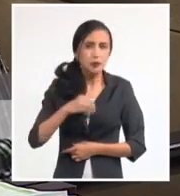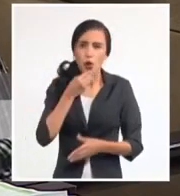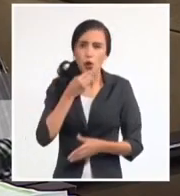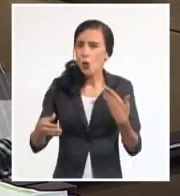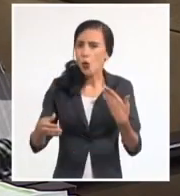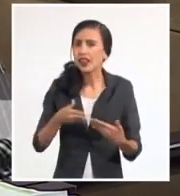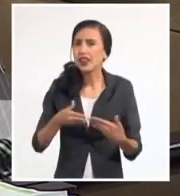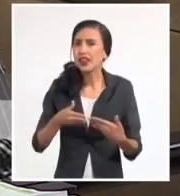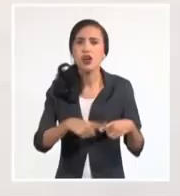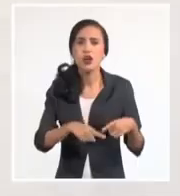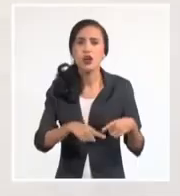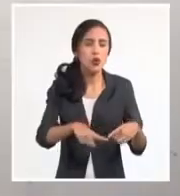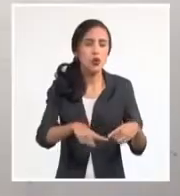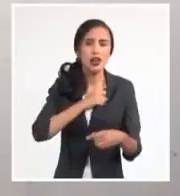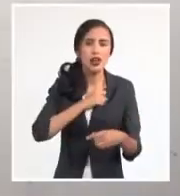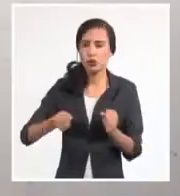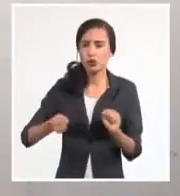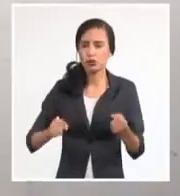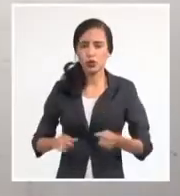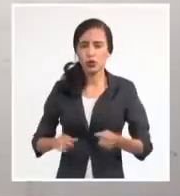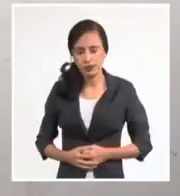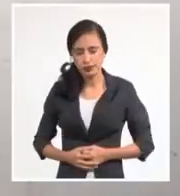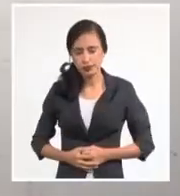intento subversivo.